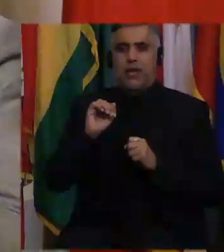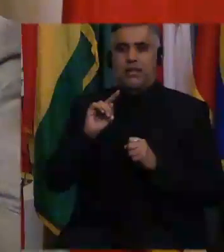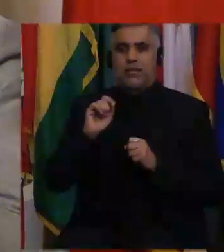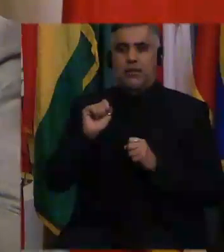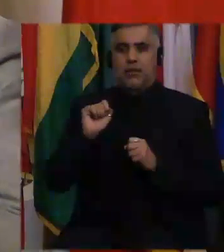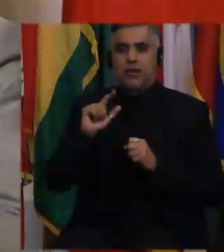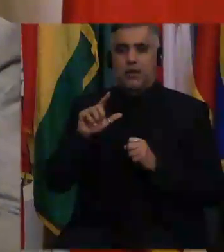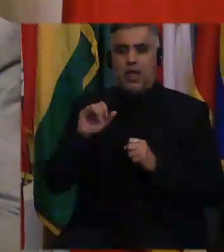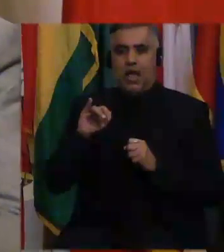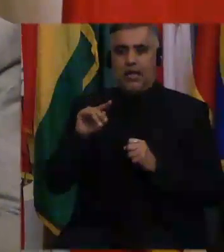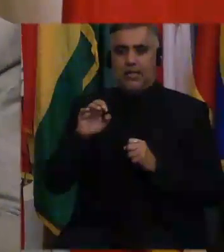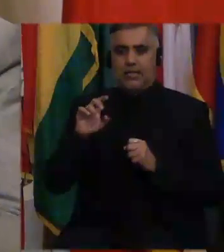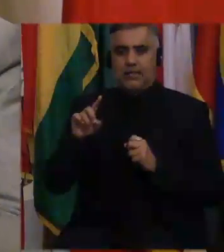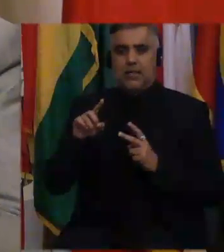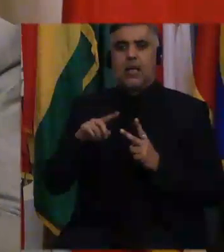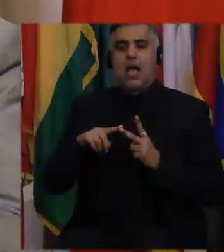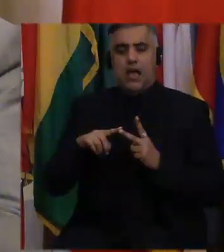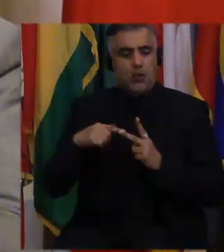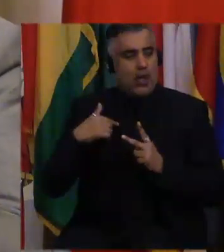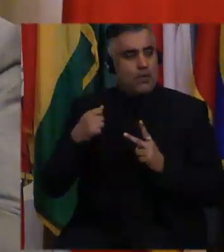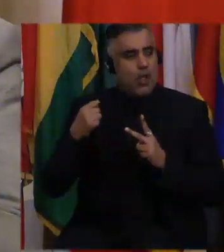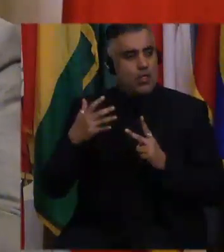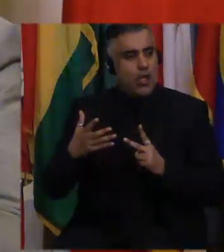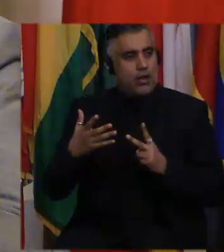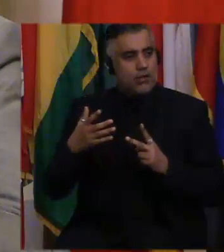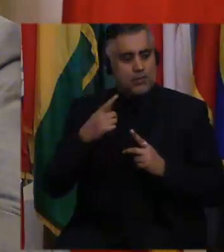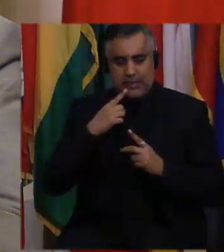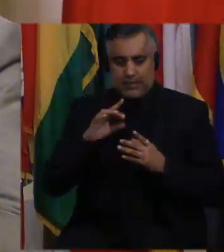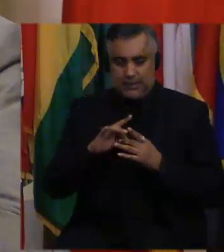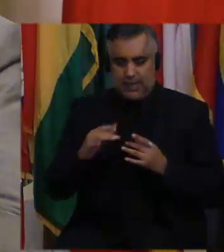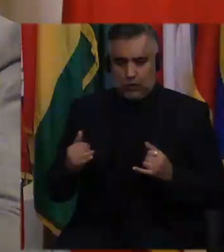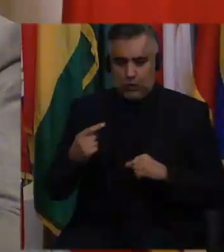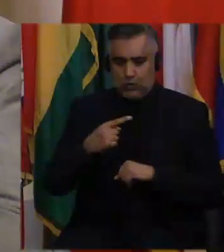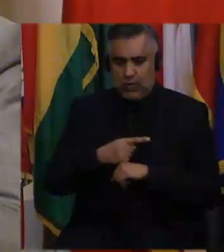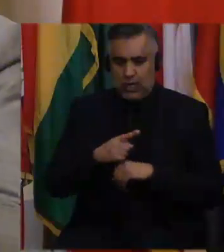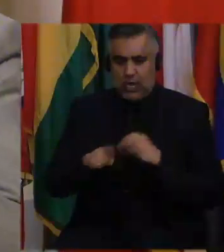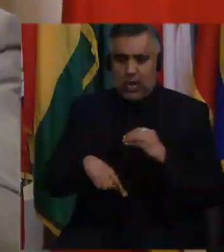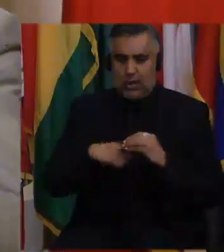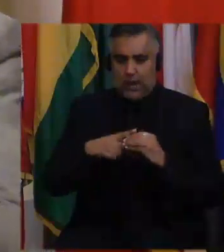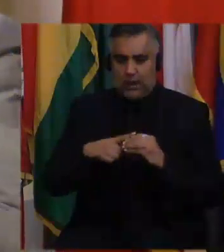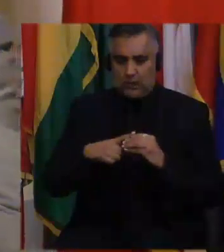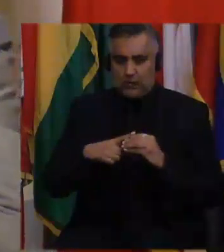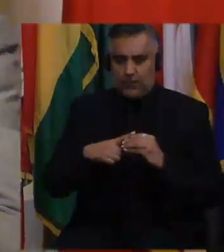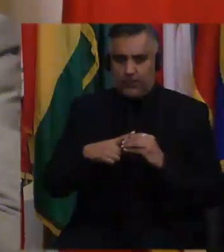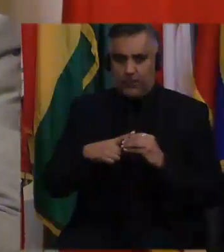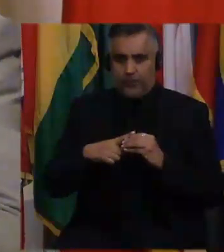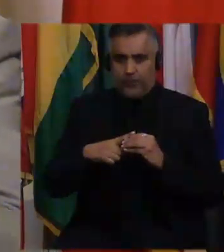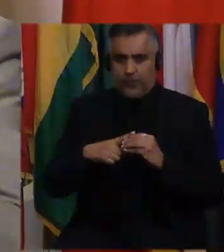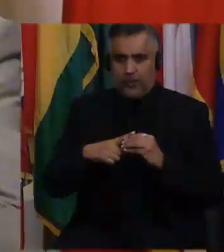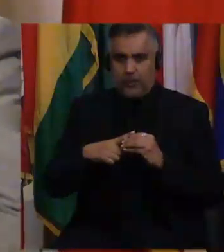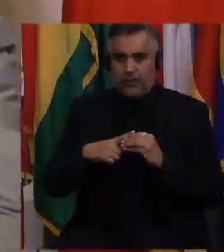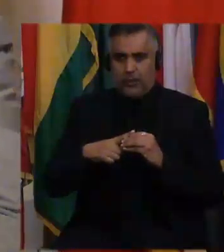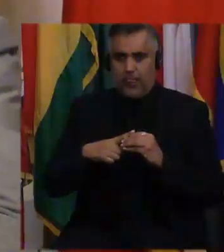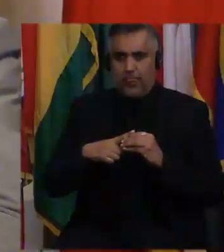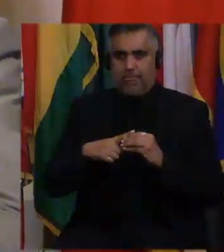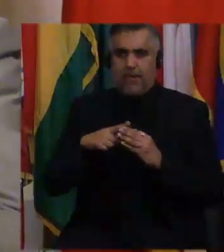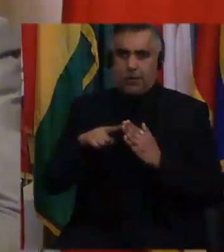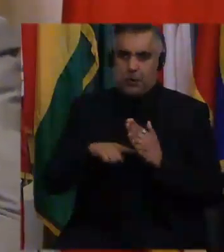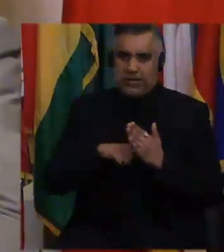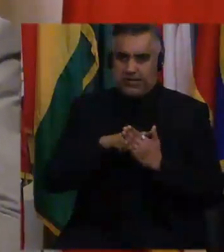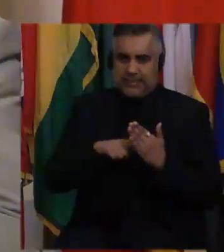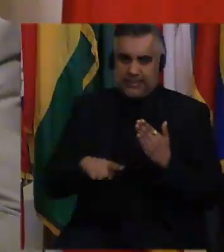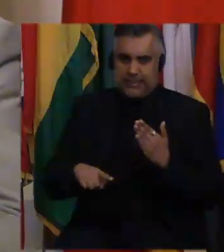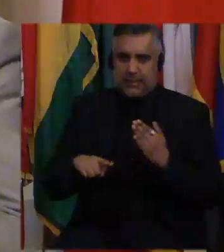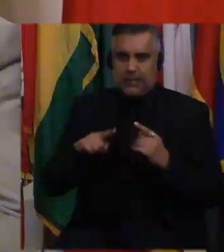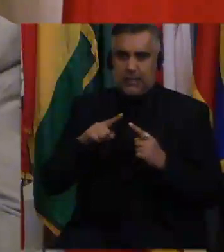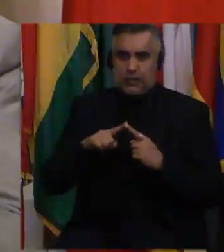muy fuerte sobre la categoría de la crítica a la supuesta ideología de género. Los países en la región cada